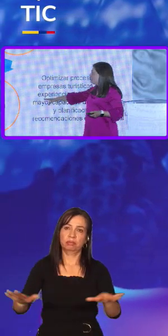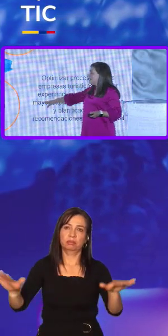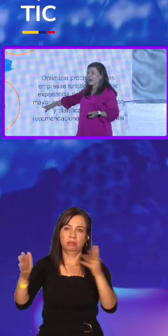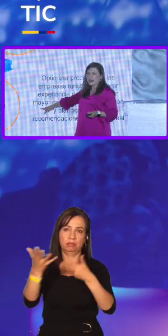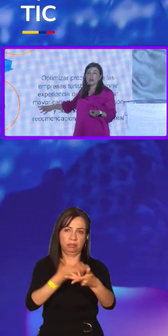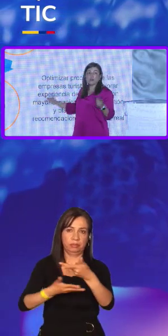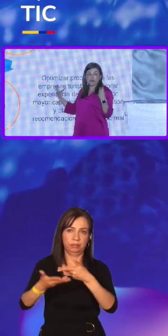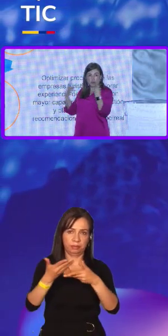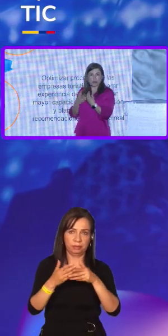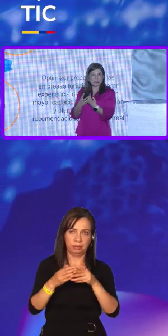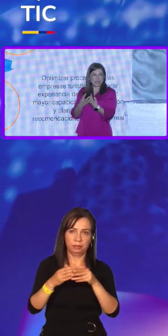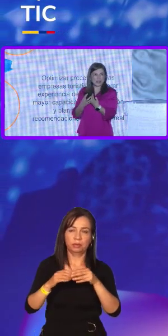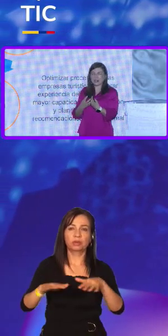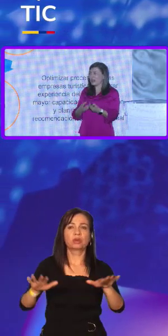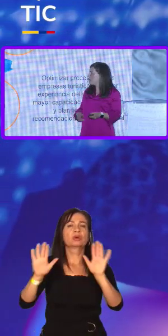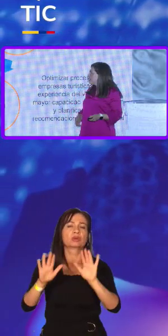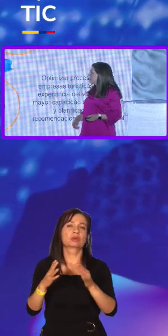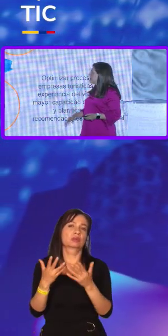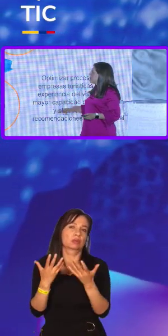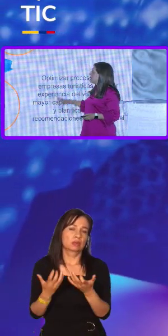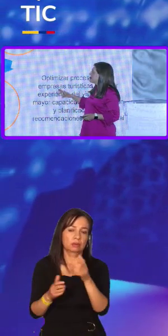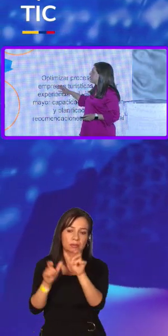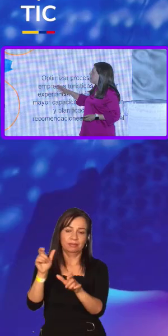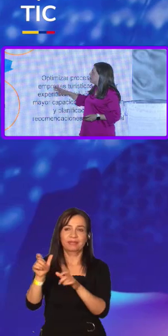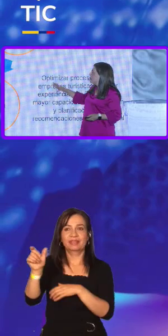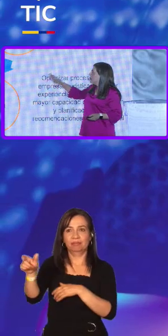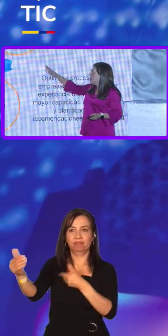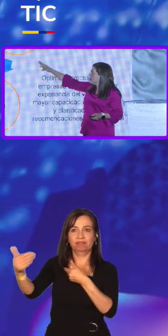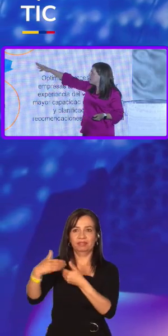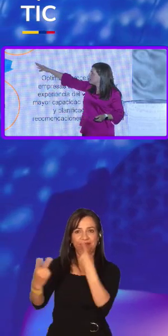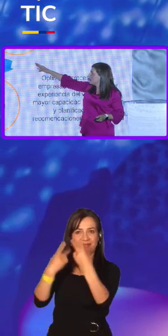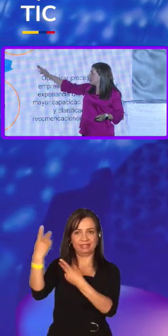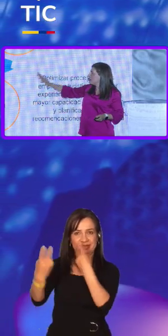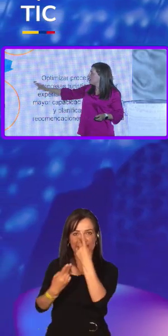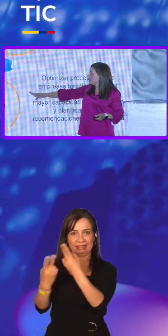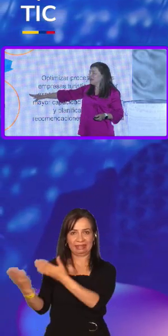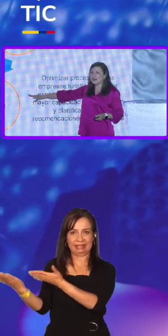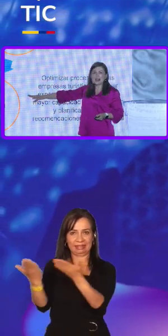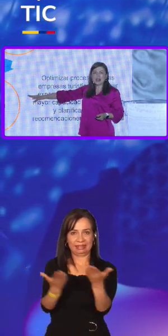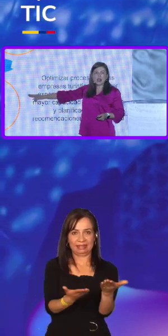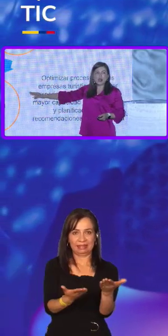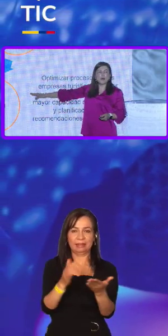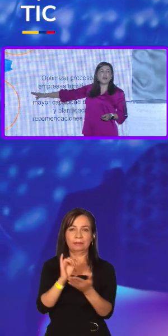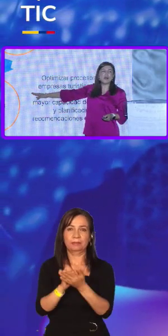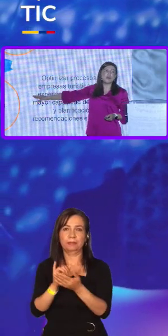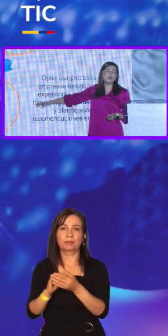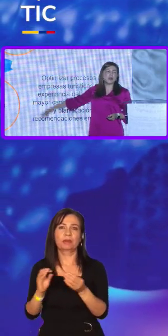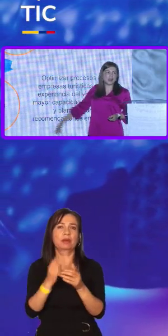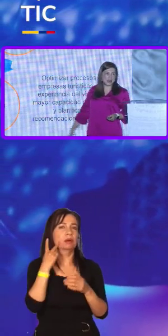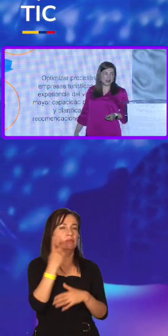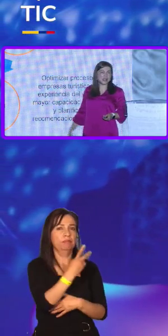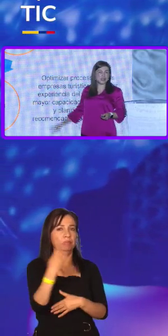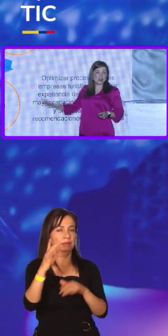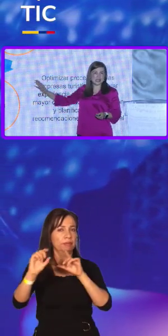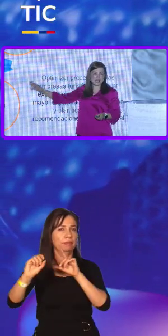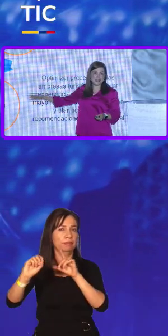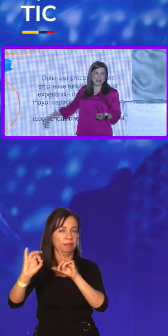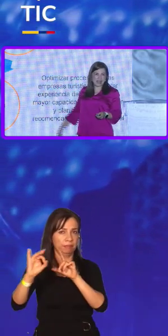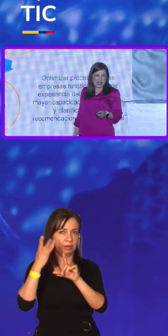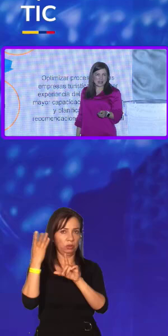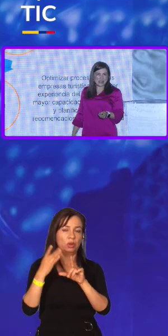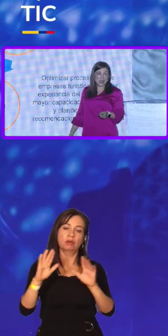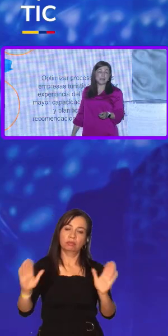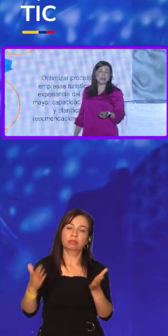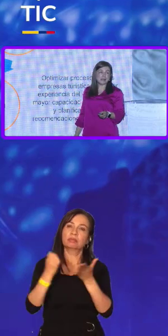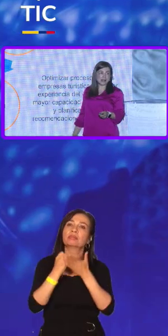oferta compartida y llegar conjuntamente a la persona turista. Y además, con el gemelo digital, ¿cómo podemos mejorar